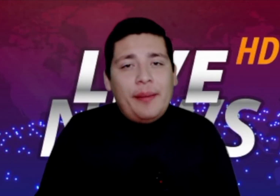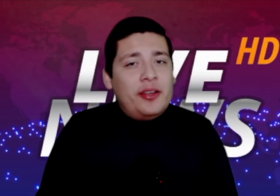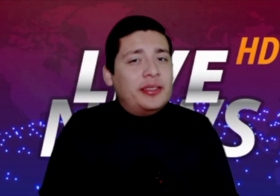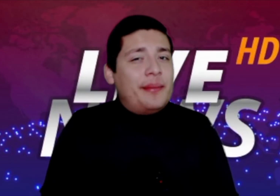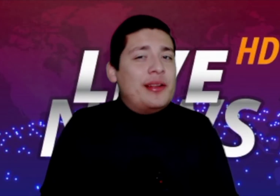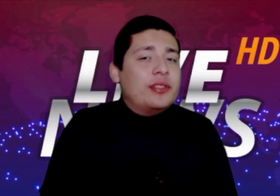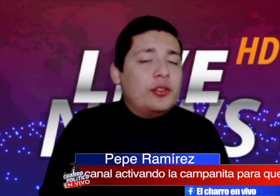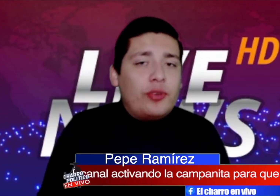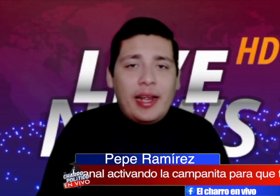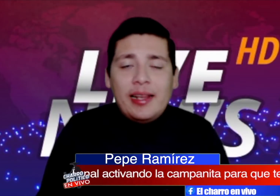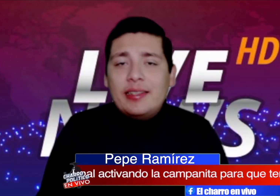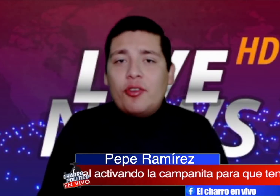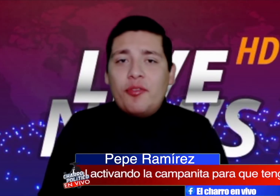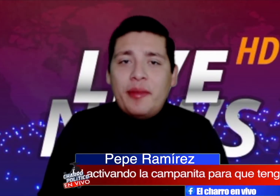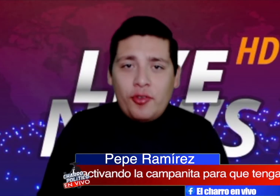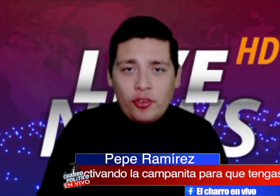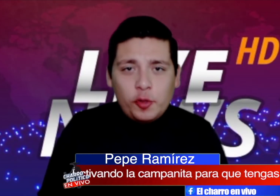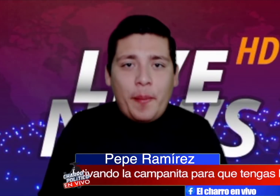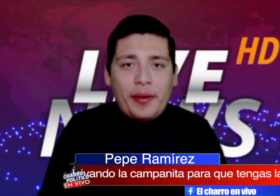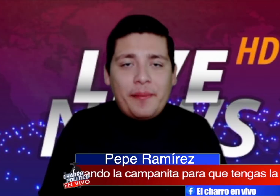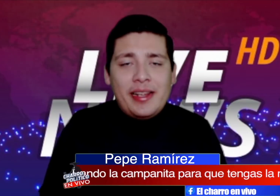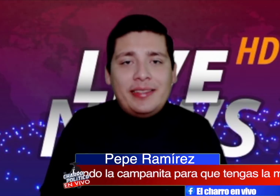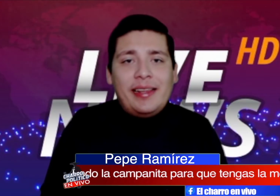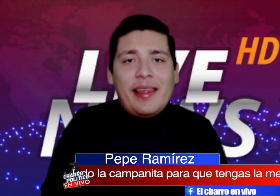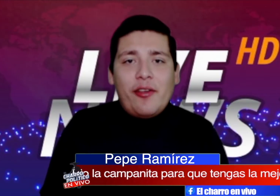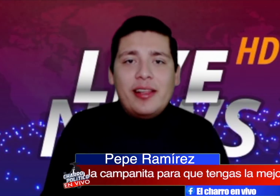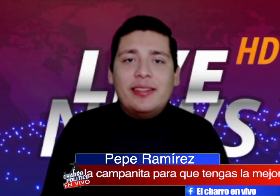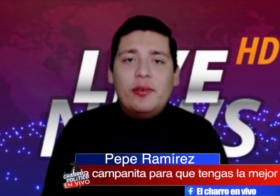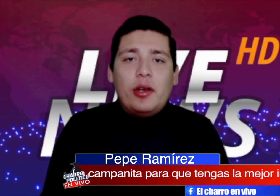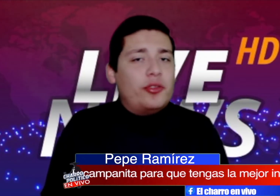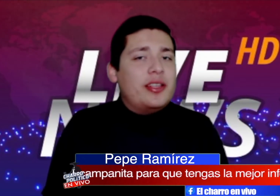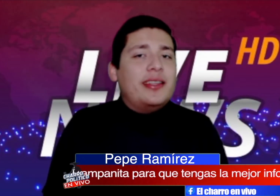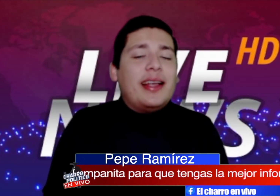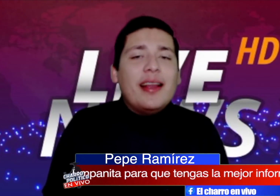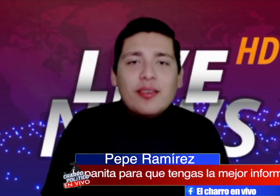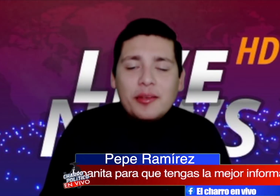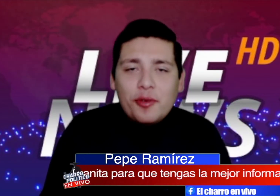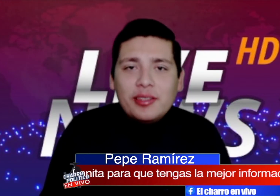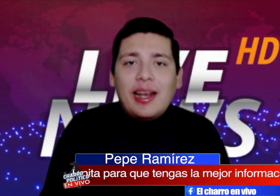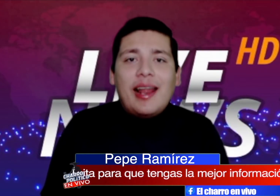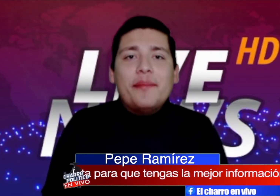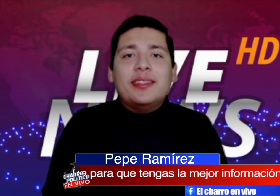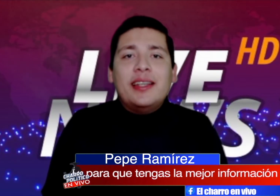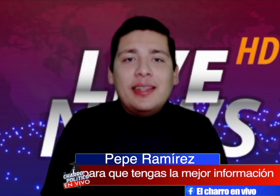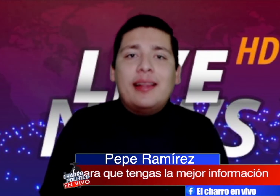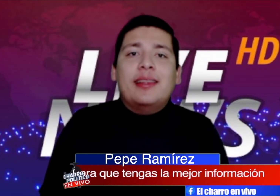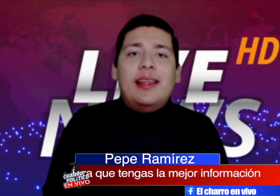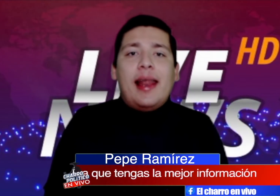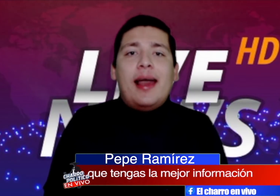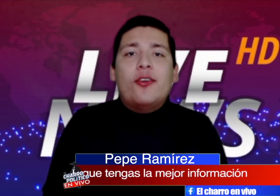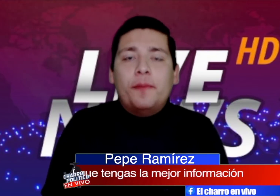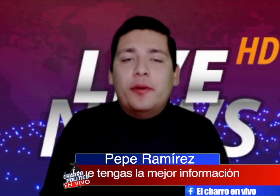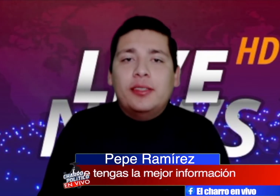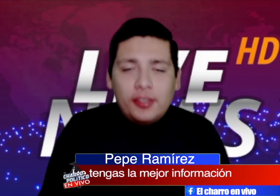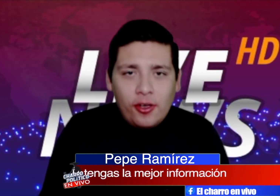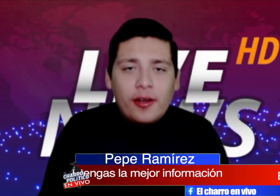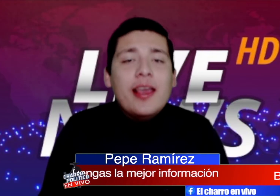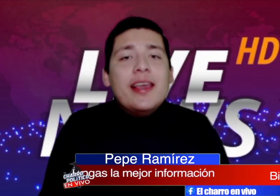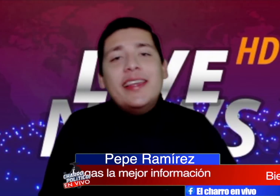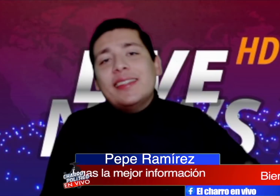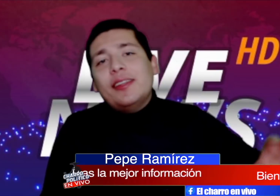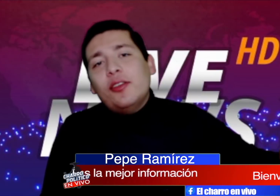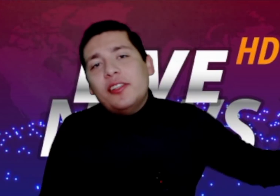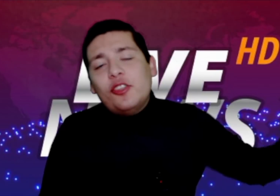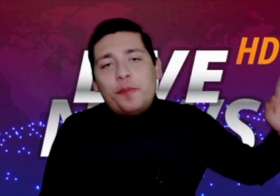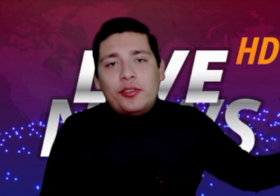Hola, ¿qué tal amigos? Bienvenidos a su canal El Charro en Vivo. Yo soy Pepe Ramírez y el día de hoy les traigo una noticia que nos demuestra la mezquindad de la oposición.